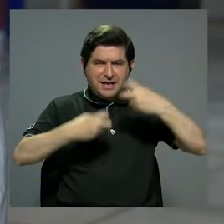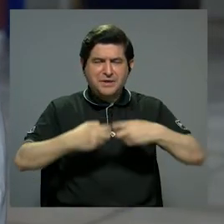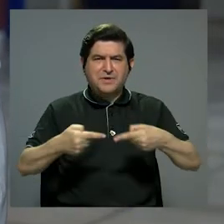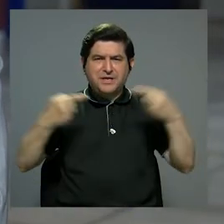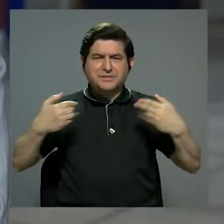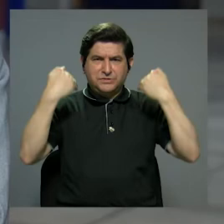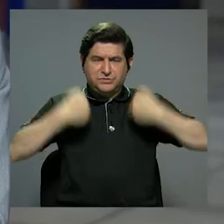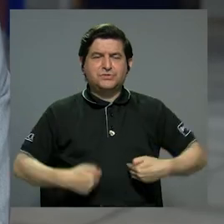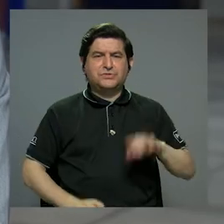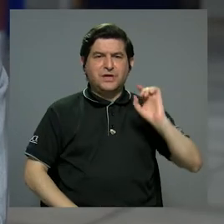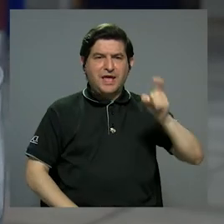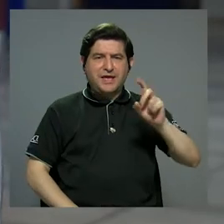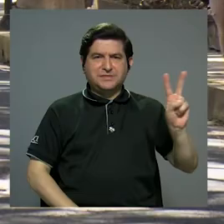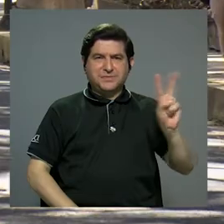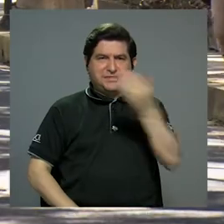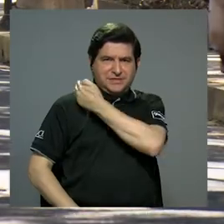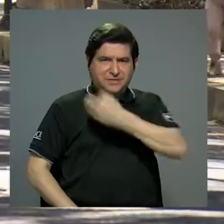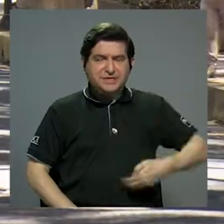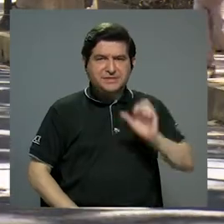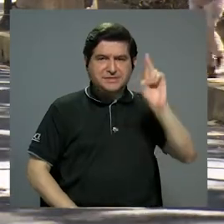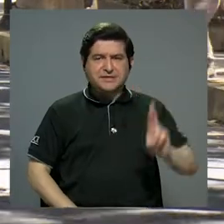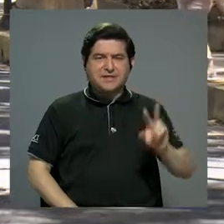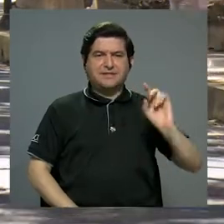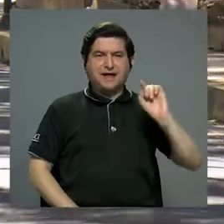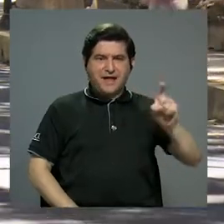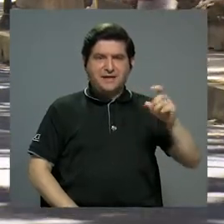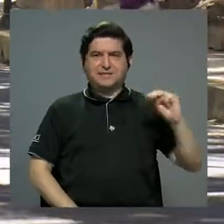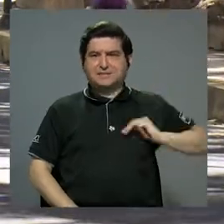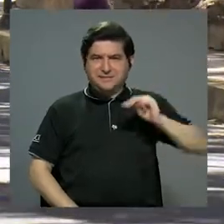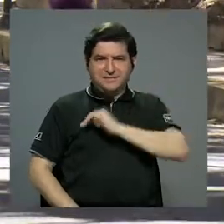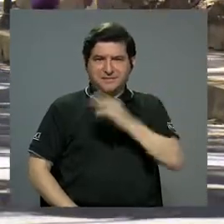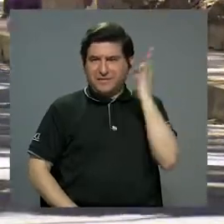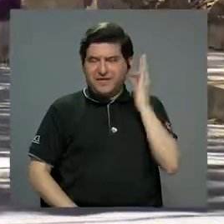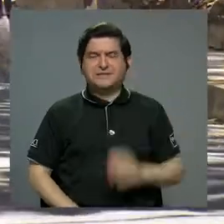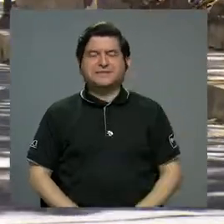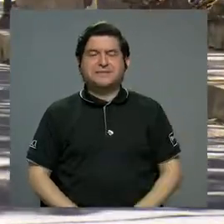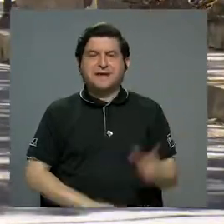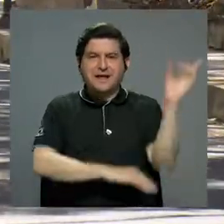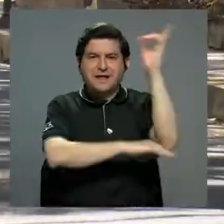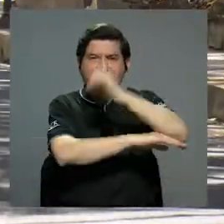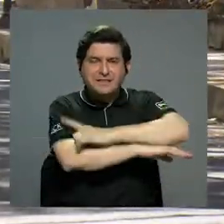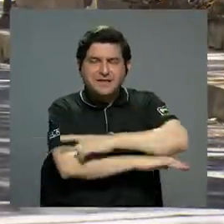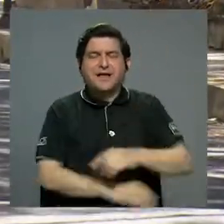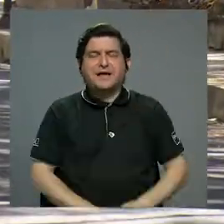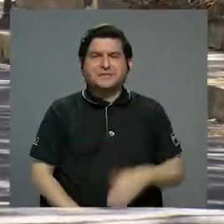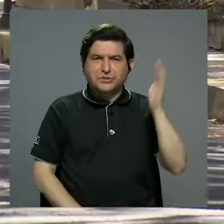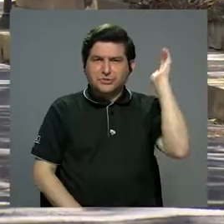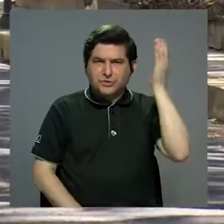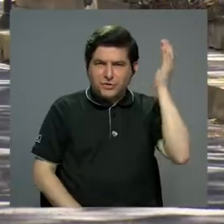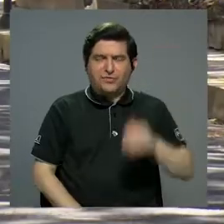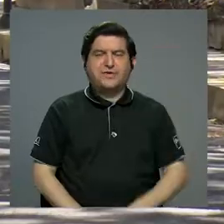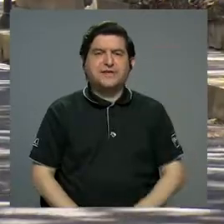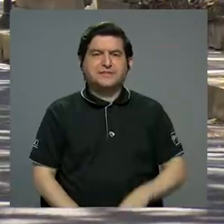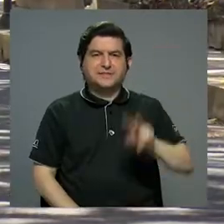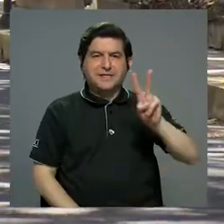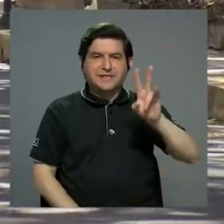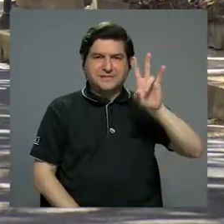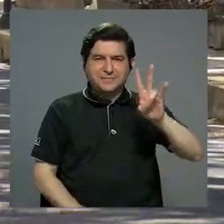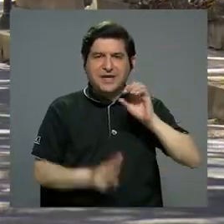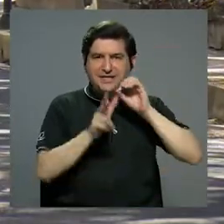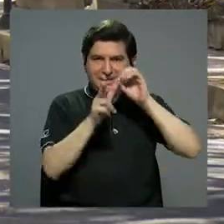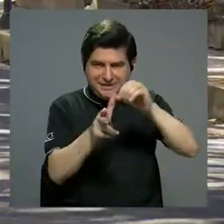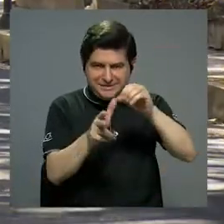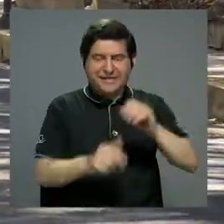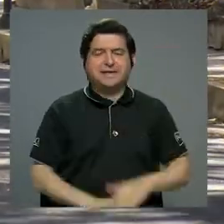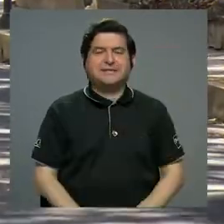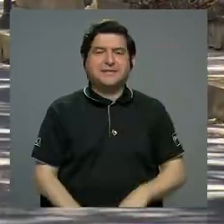ex vicepresidenta de Costa Rica, ex ministra. Las fechas de este ciclo de conferencias serán el 27 de octubre,